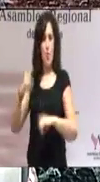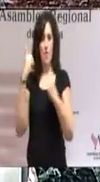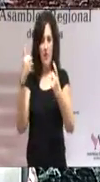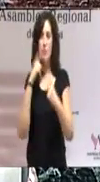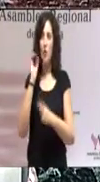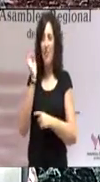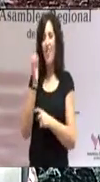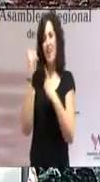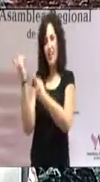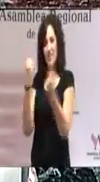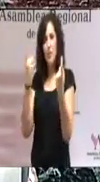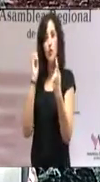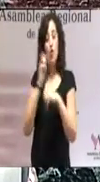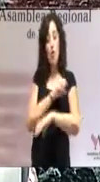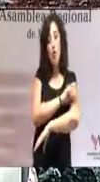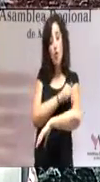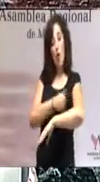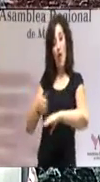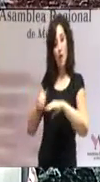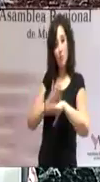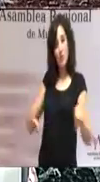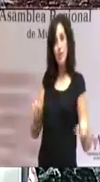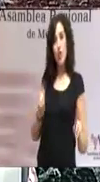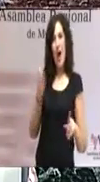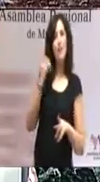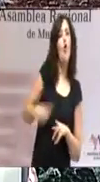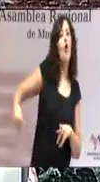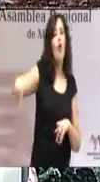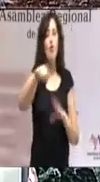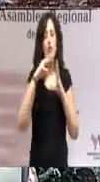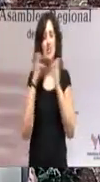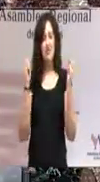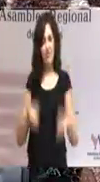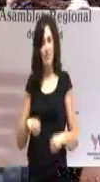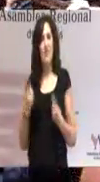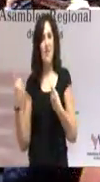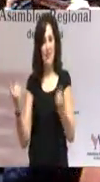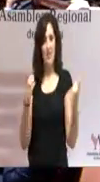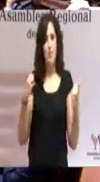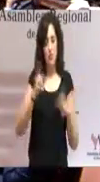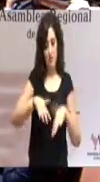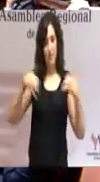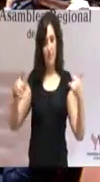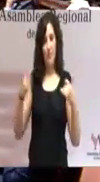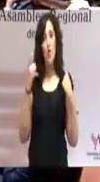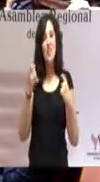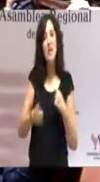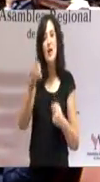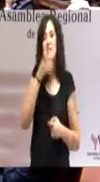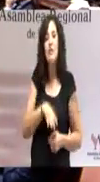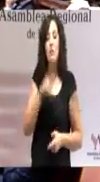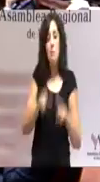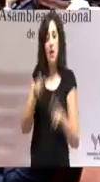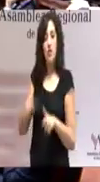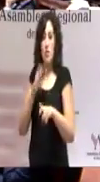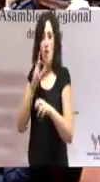necesitamos. No solo a ciudadanos, sino a todos, absolutamente a todos. Pero lo que es más importante, nos necesita la gente de la que sigue esperando